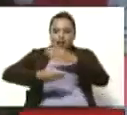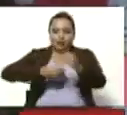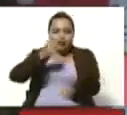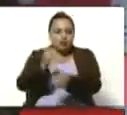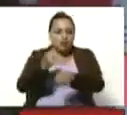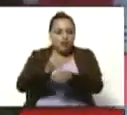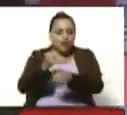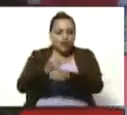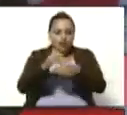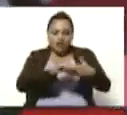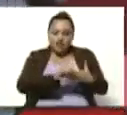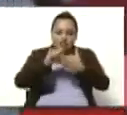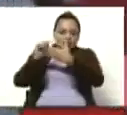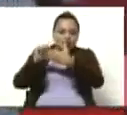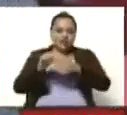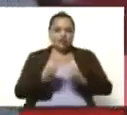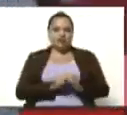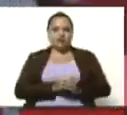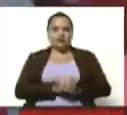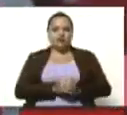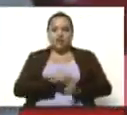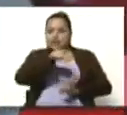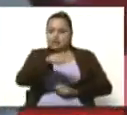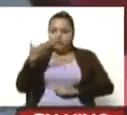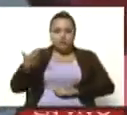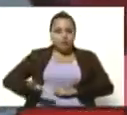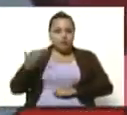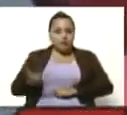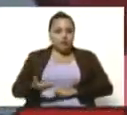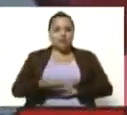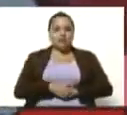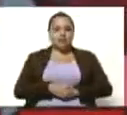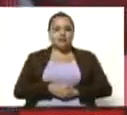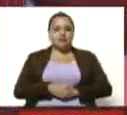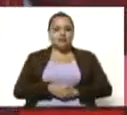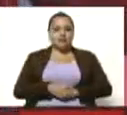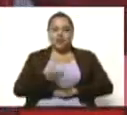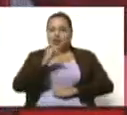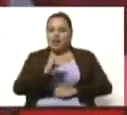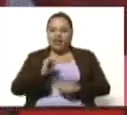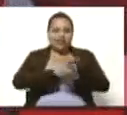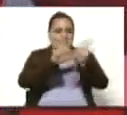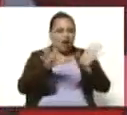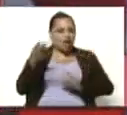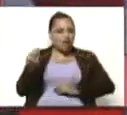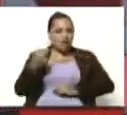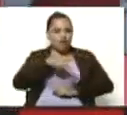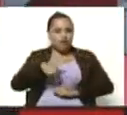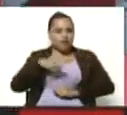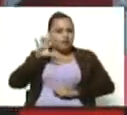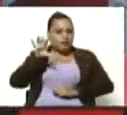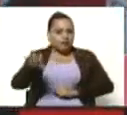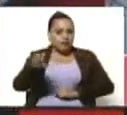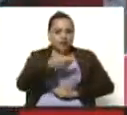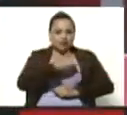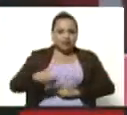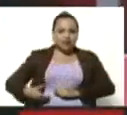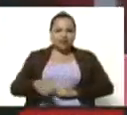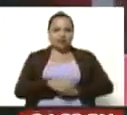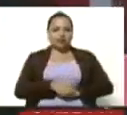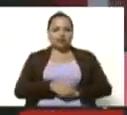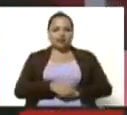de dirección colectiva Y esto es muy importante y lo enfatizado mucho nuestro presidente haciendo el trabajo